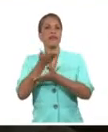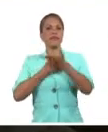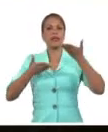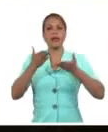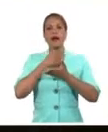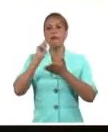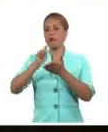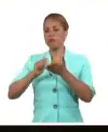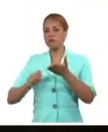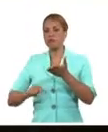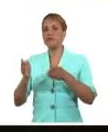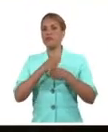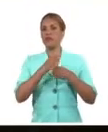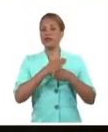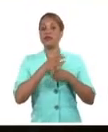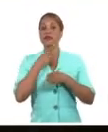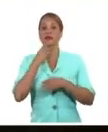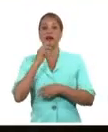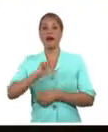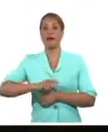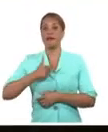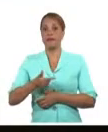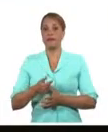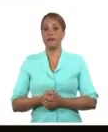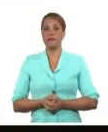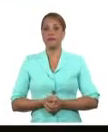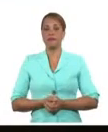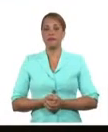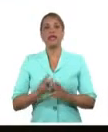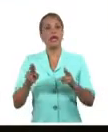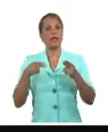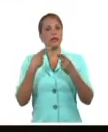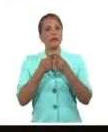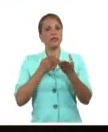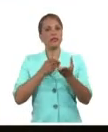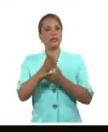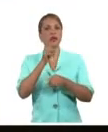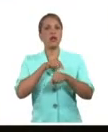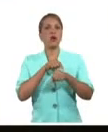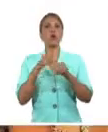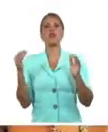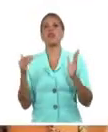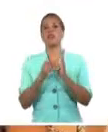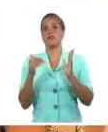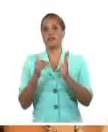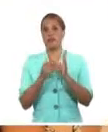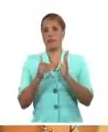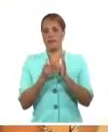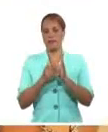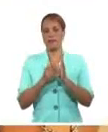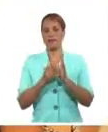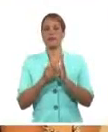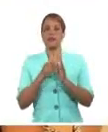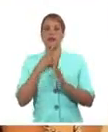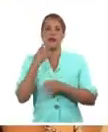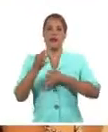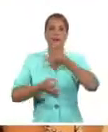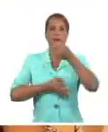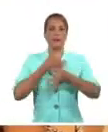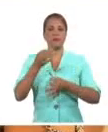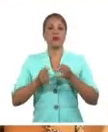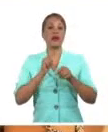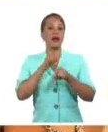entre Angelito Valiente y Jesús Horta Ruiz. El evento continuará en el horario de la tarde con el espacio Juglaría Décimas para Naborí,